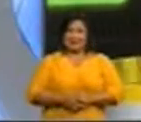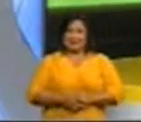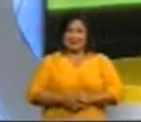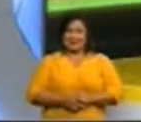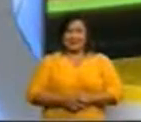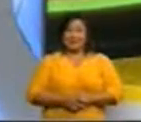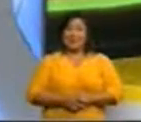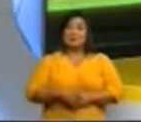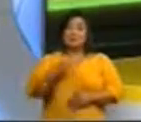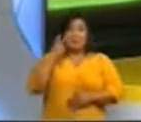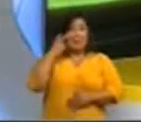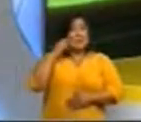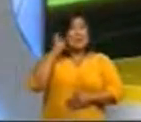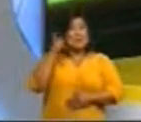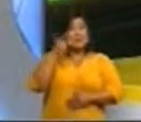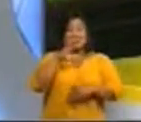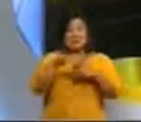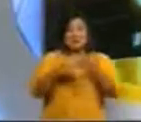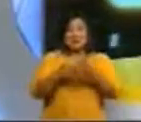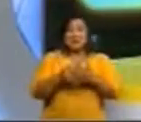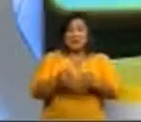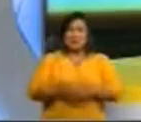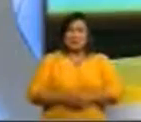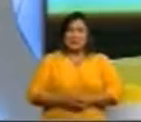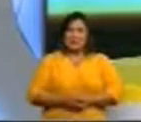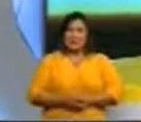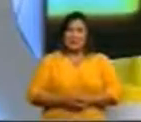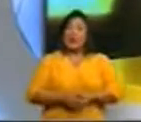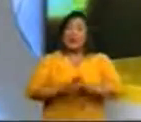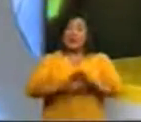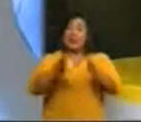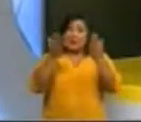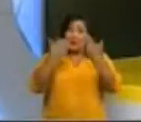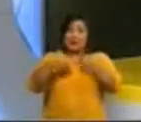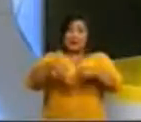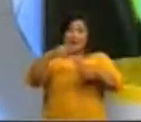Bueno, ahí estaba Vanessa Robles con ese informe. Y aquí concluye el noticiero 1.